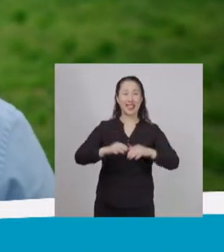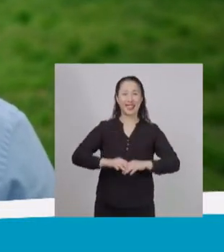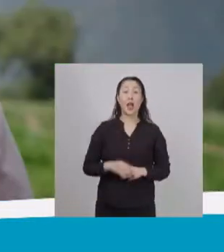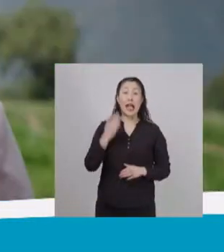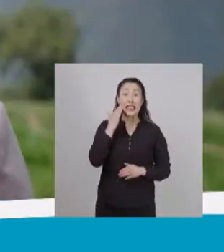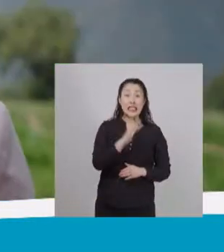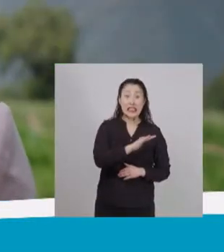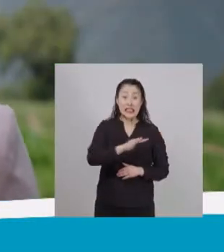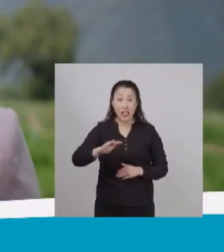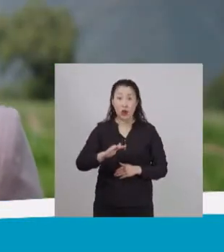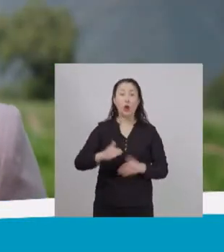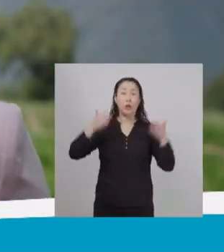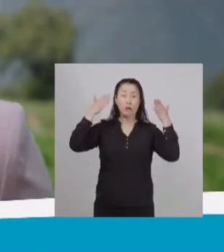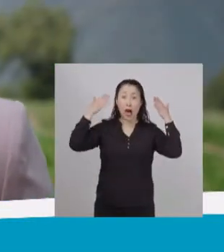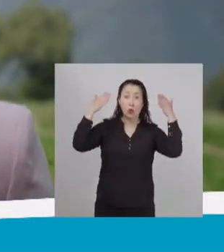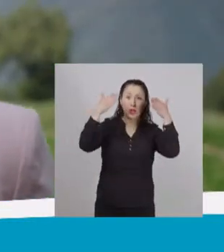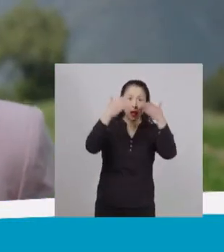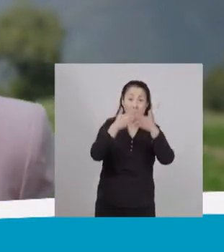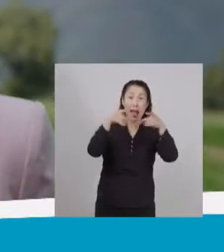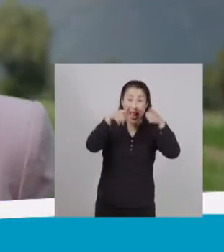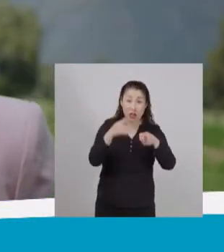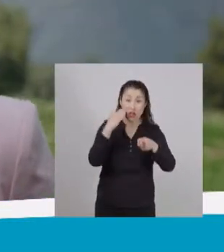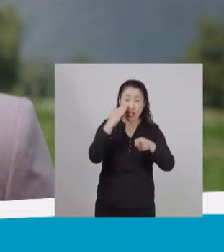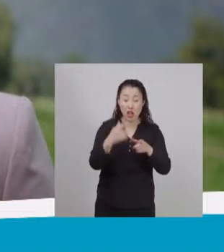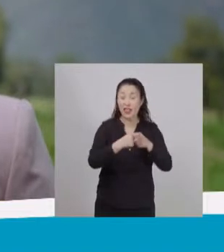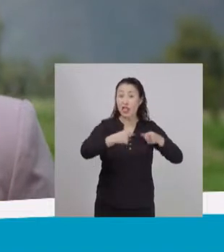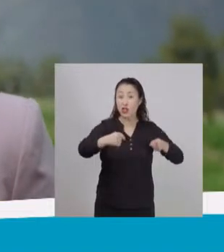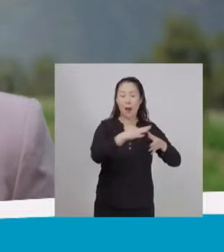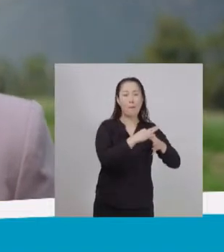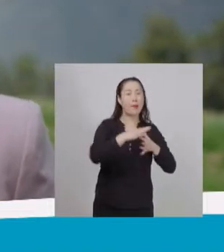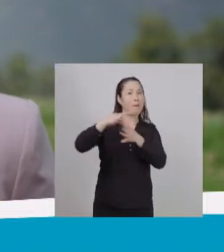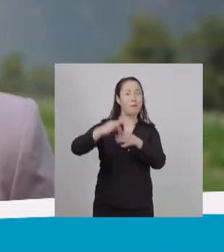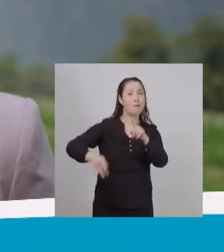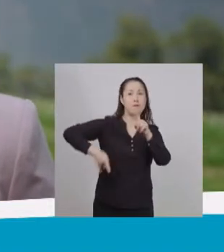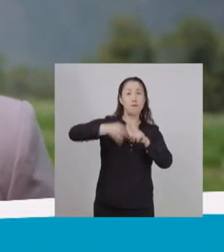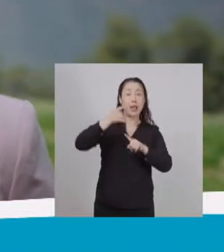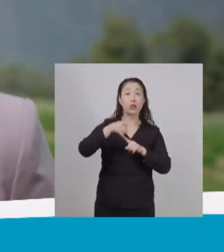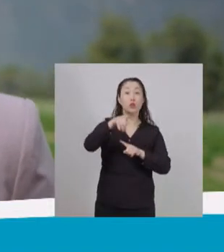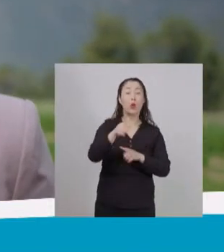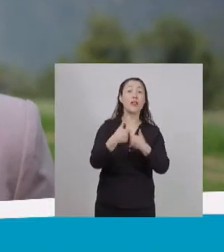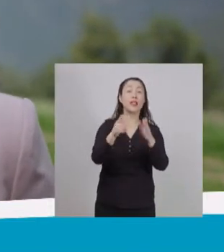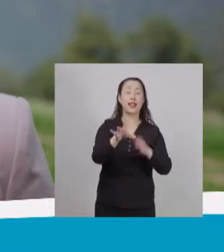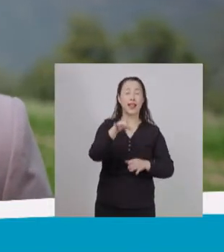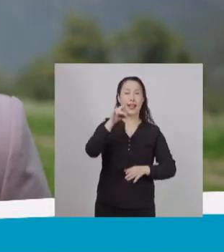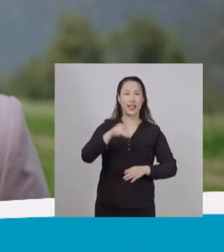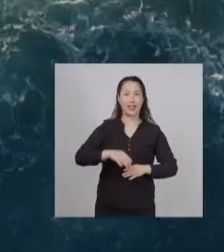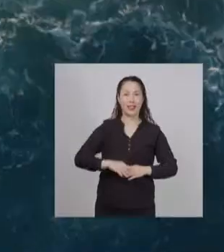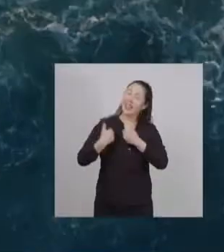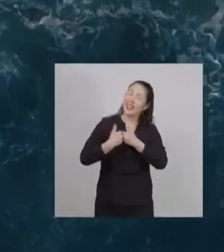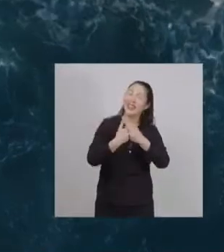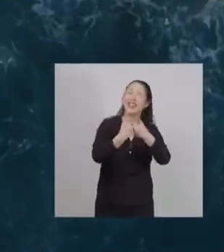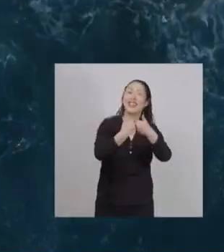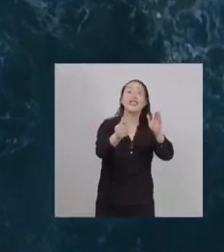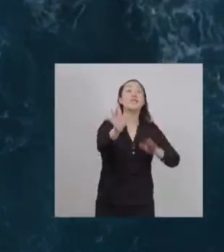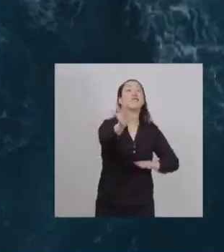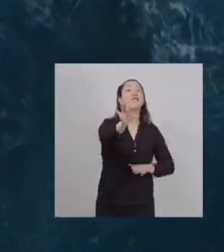libertad para que los niños con trastorno espectro autista sean una prioridad nacional elige libertad